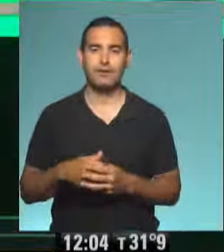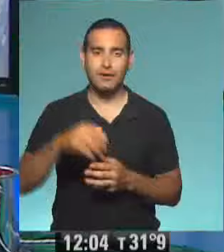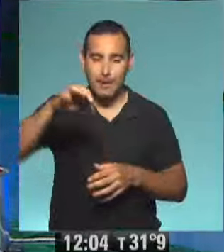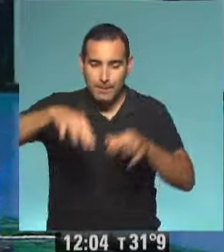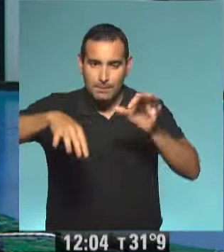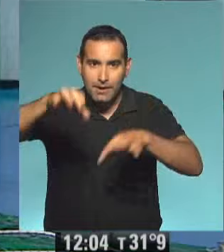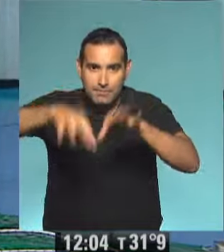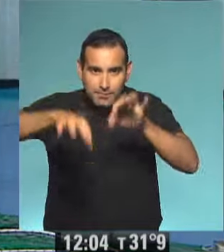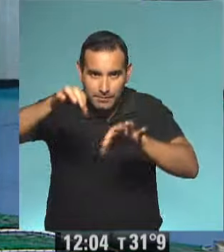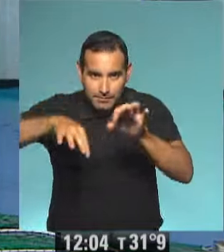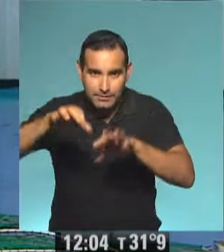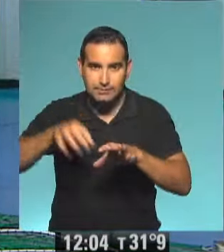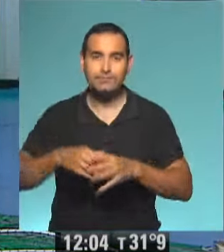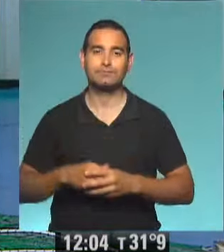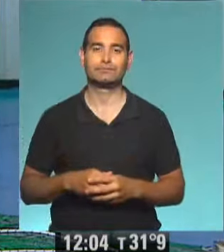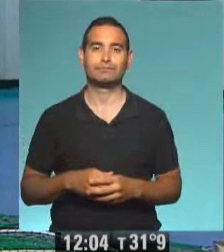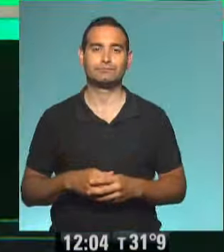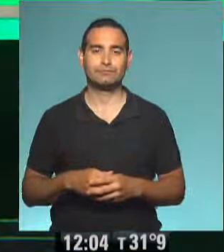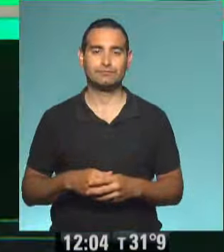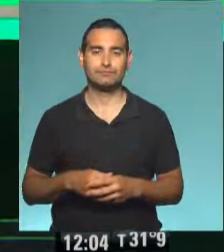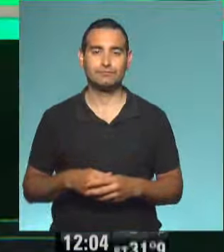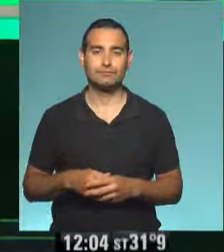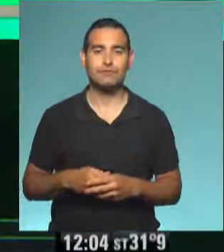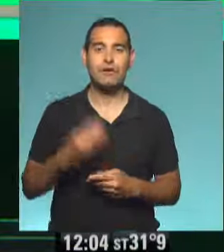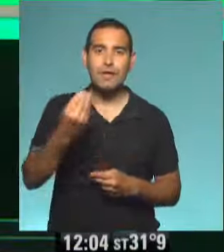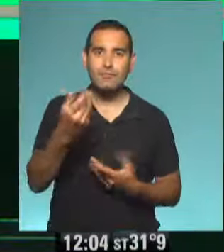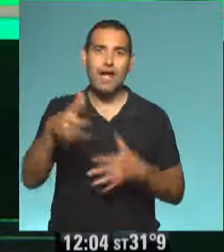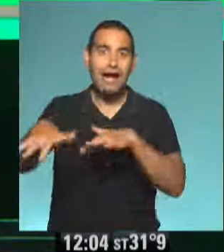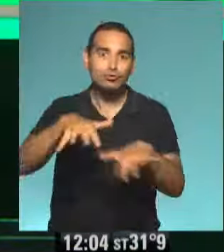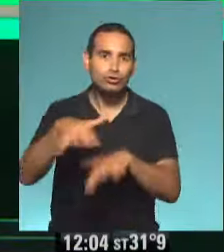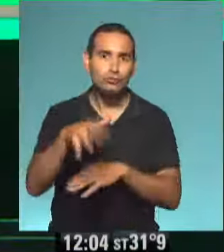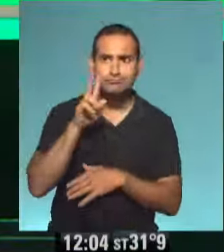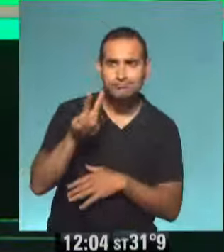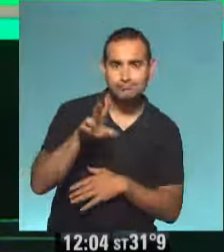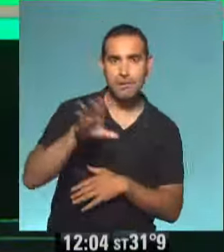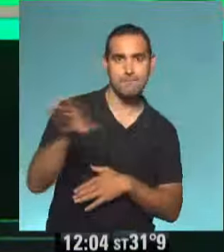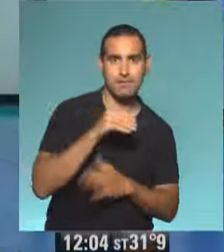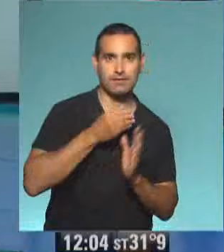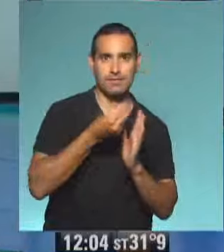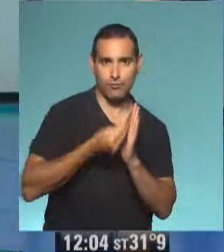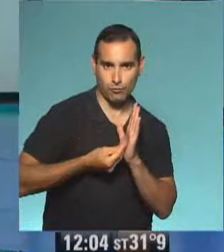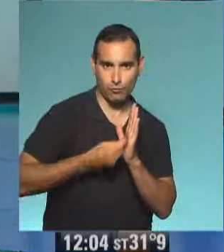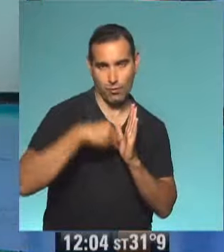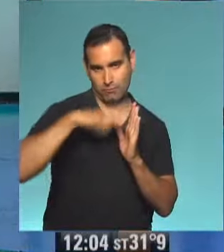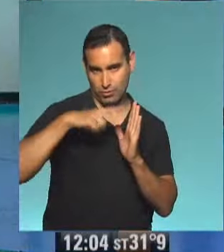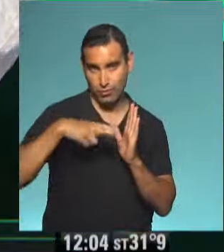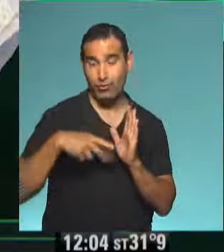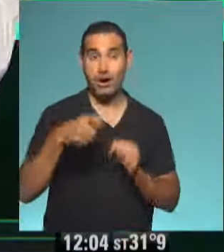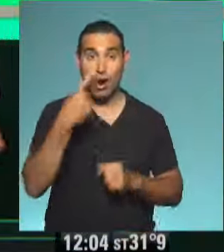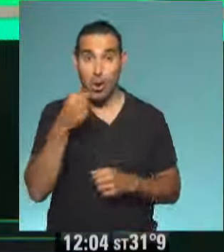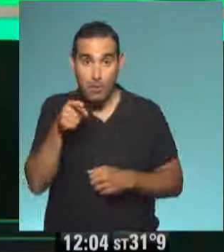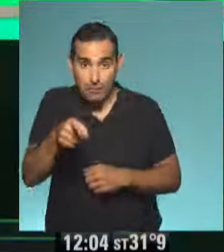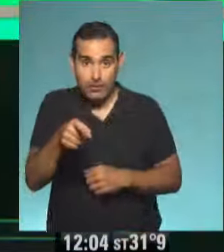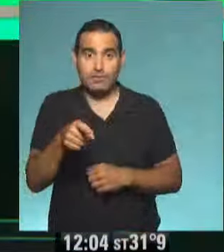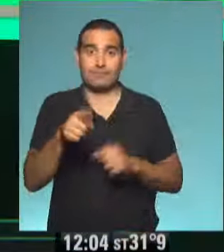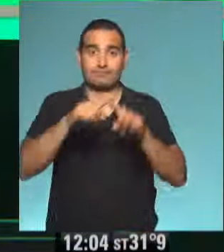goteo, ajá, y el action painting, que significa pintura de acción. Entonces, este artista agarraba sus pinturas